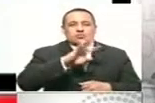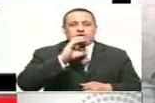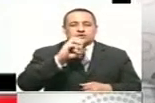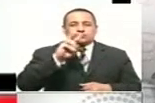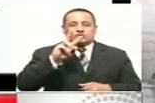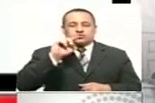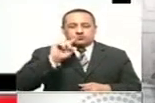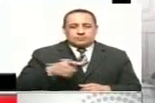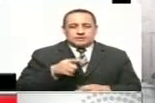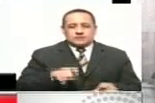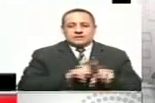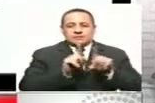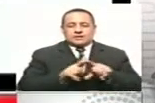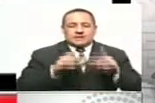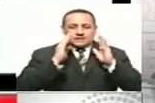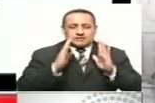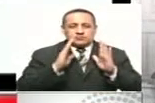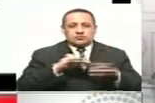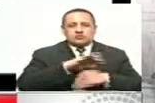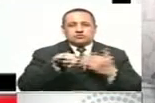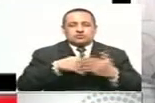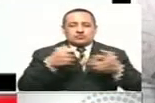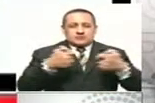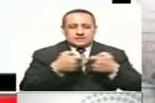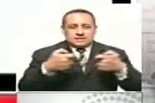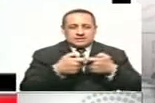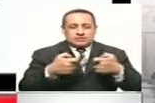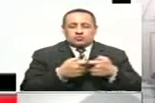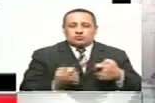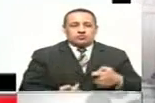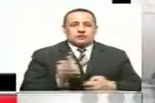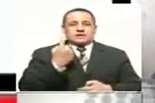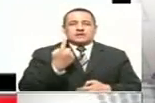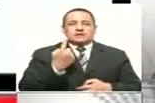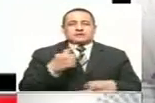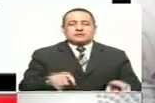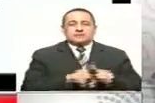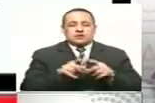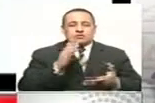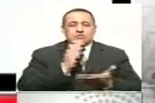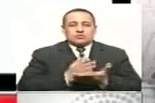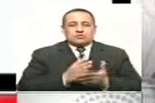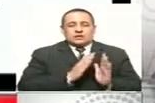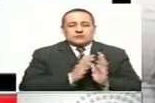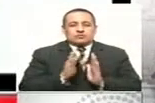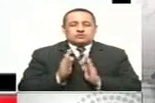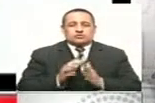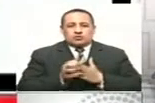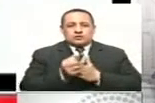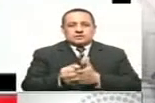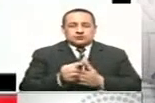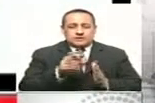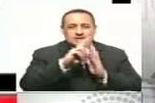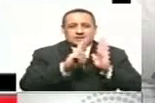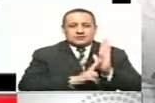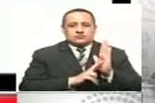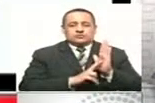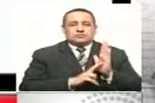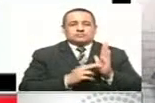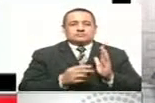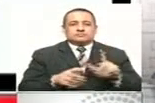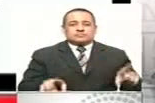402.000 usuarios atendidos a través de una plataforma única como parte del proceso de orientación y registro,